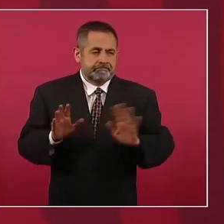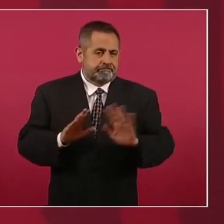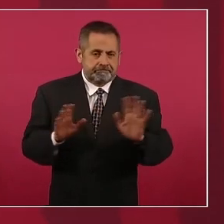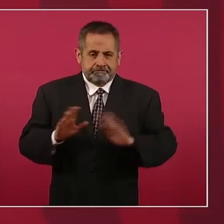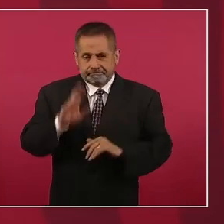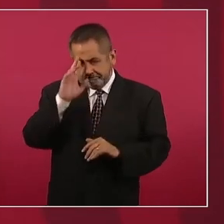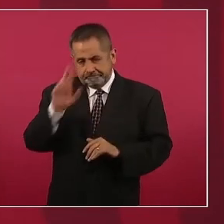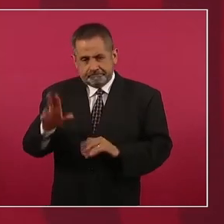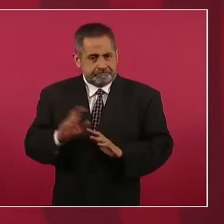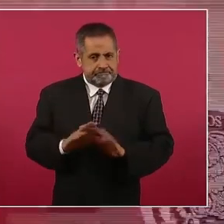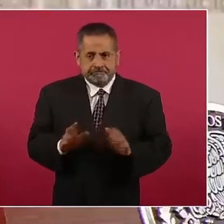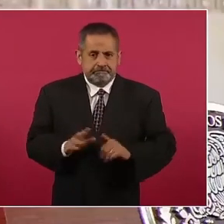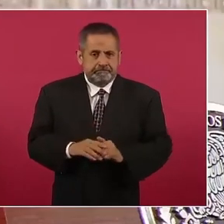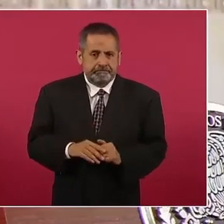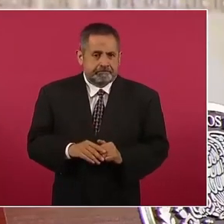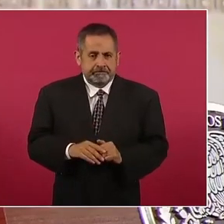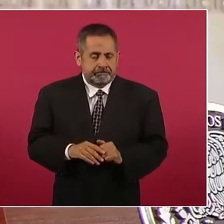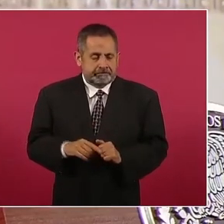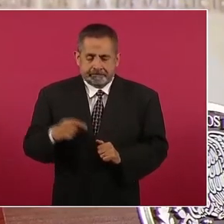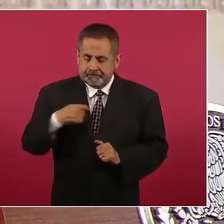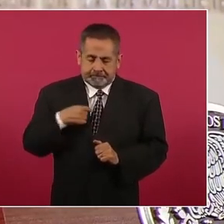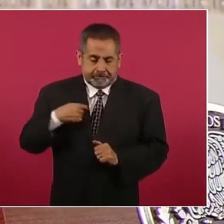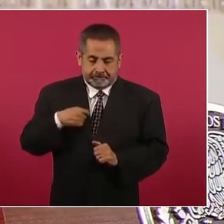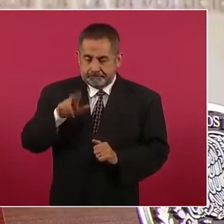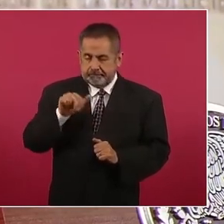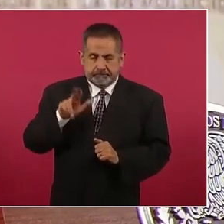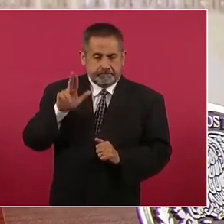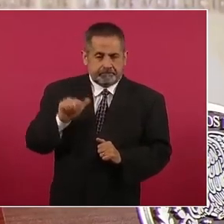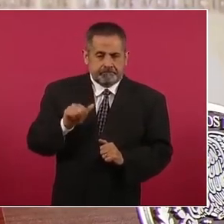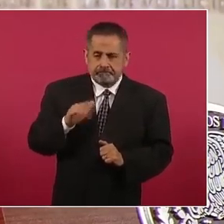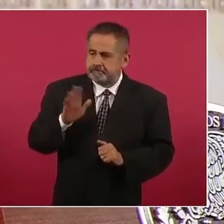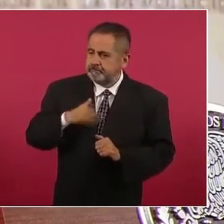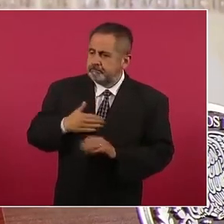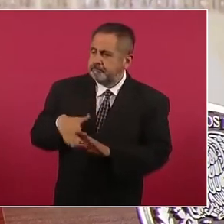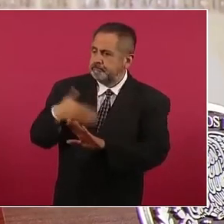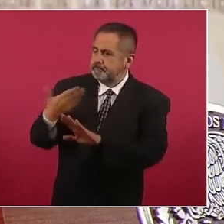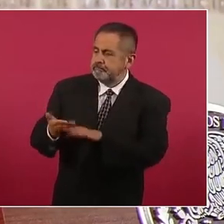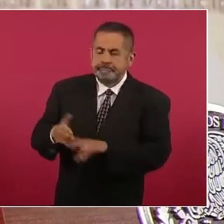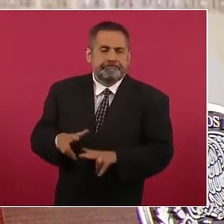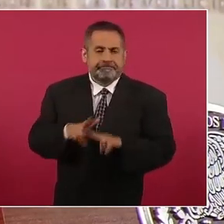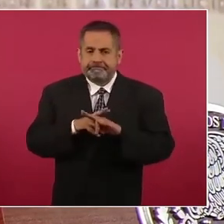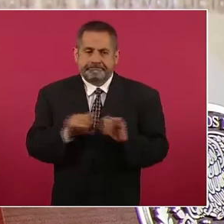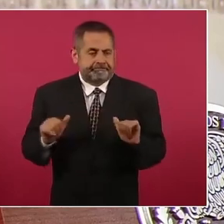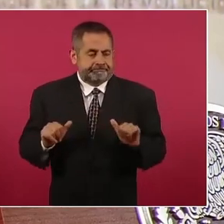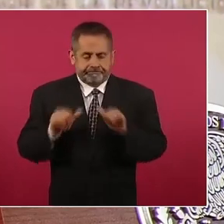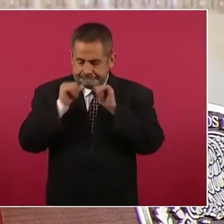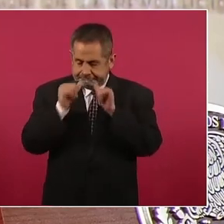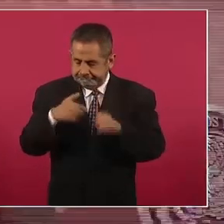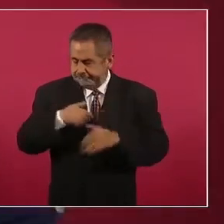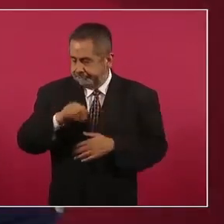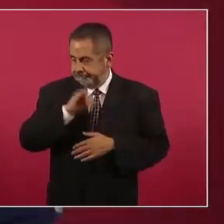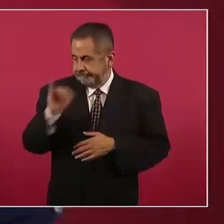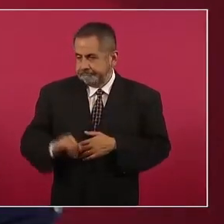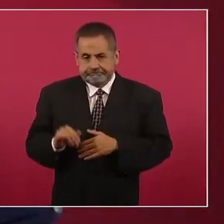porque nunca le hemos hecho mal a nadie